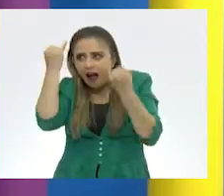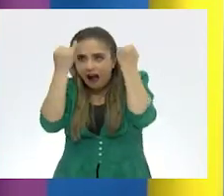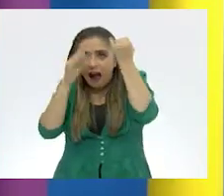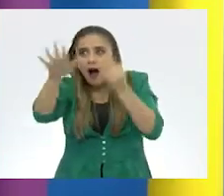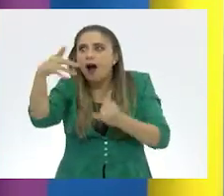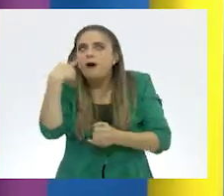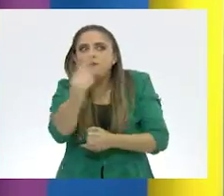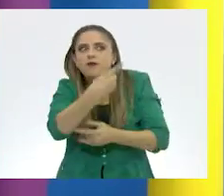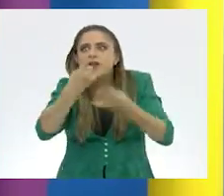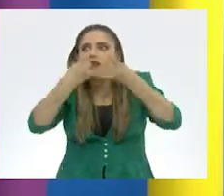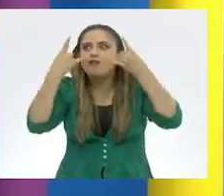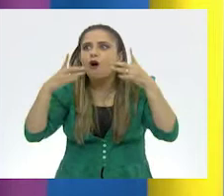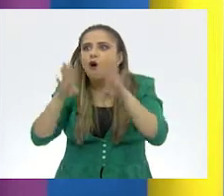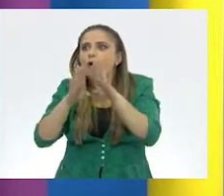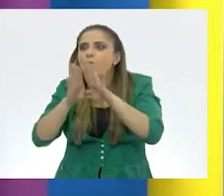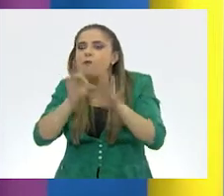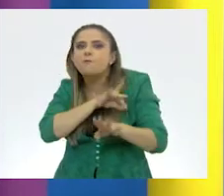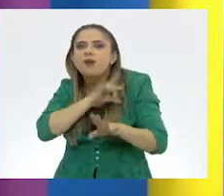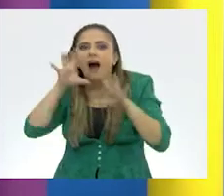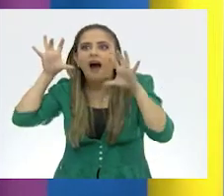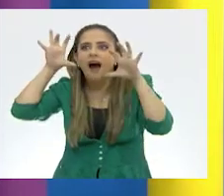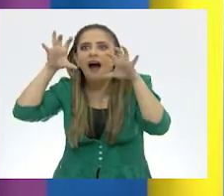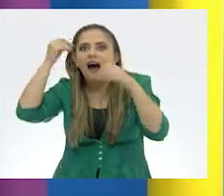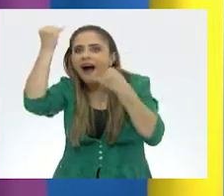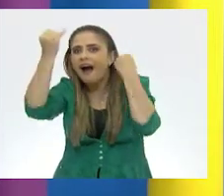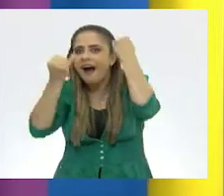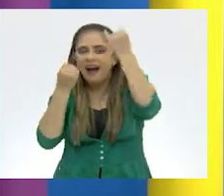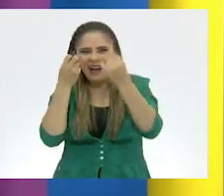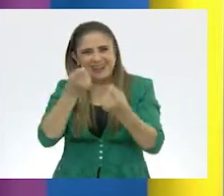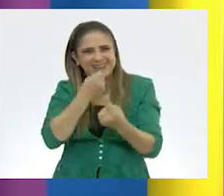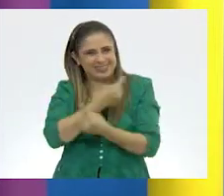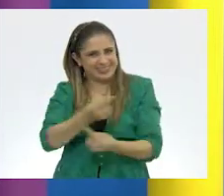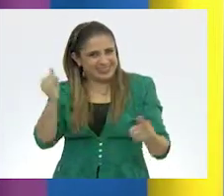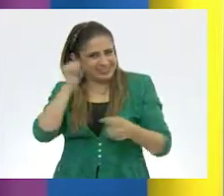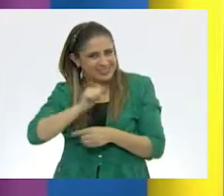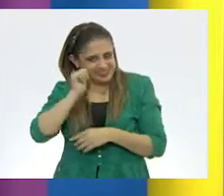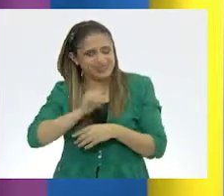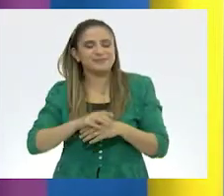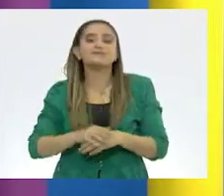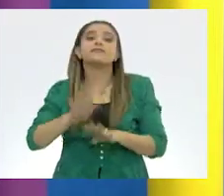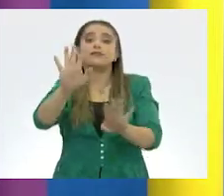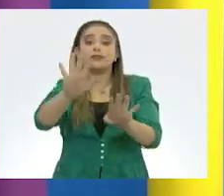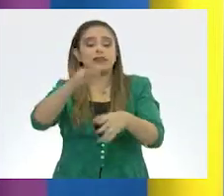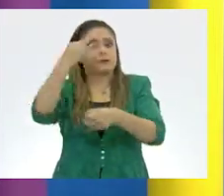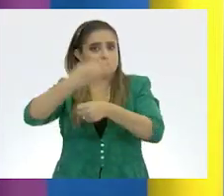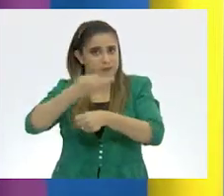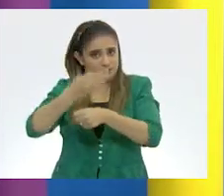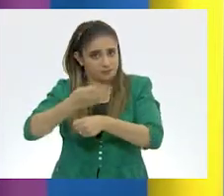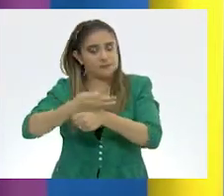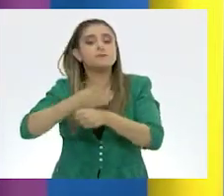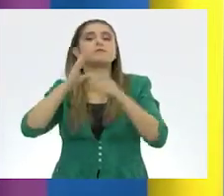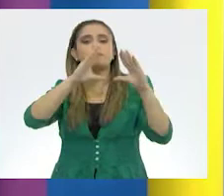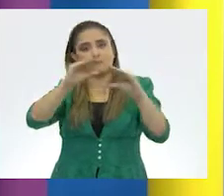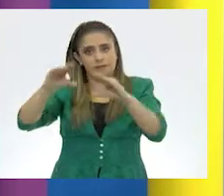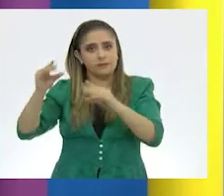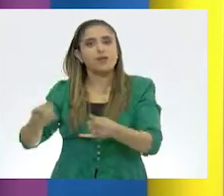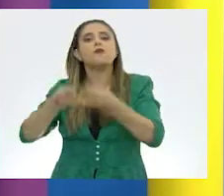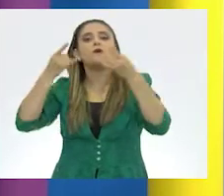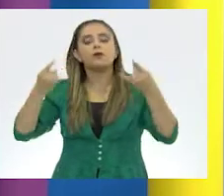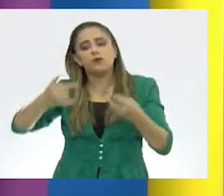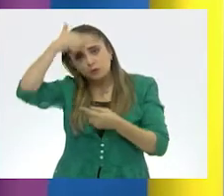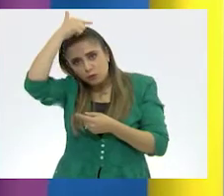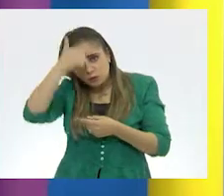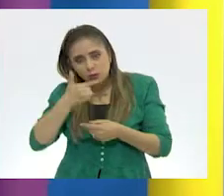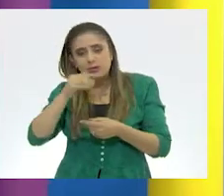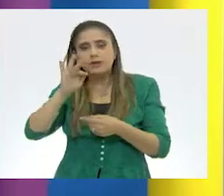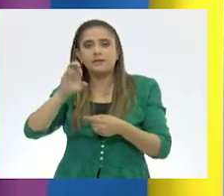momento continuaremos dialogando sobre el asunto, pero primero escuchemos la segunda parte del cuento La noche del